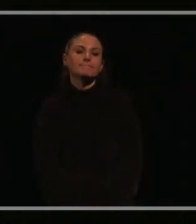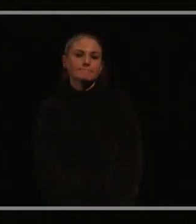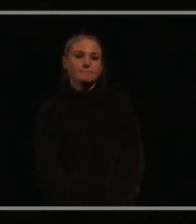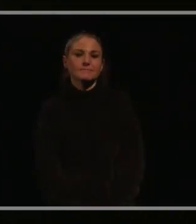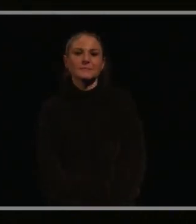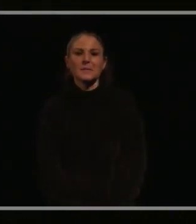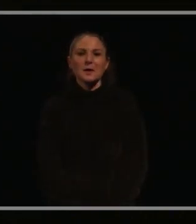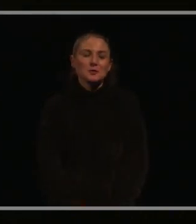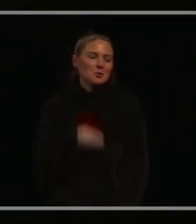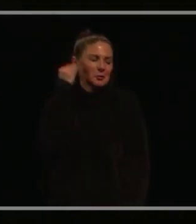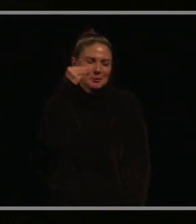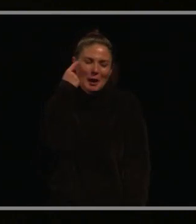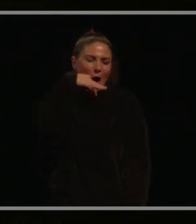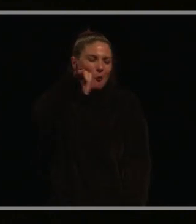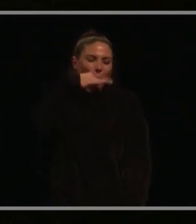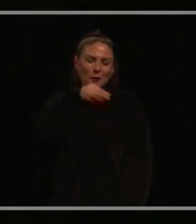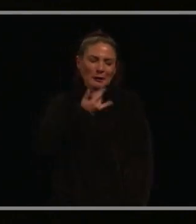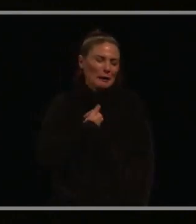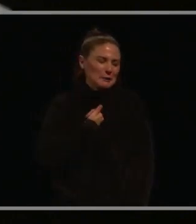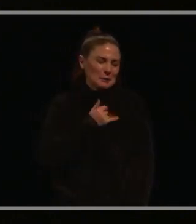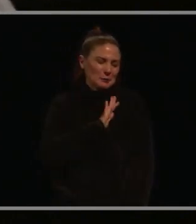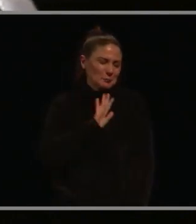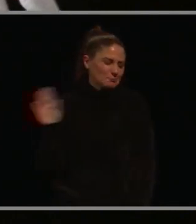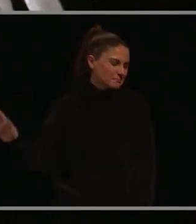Creo que es la única que me queda.